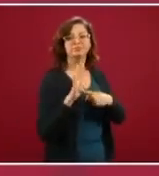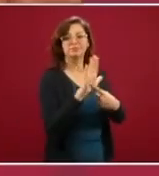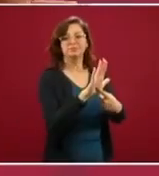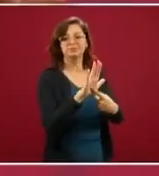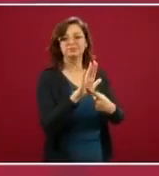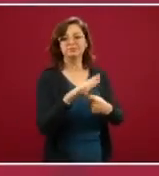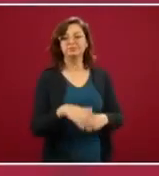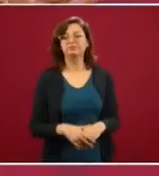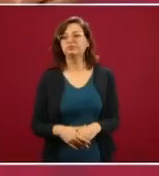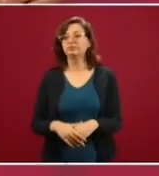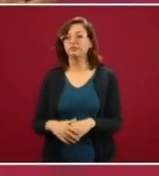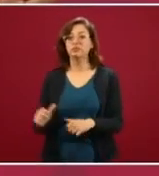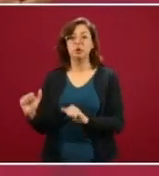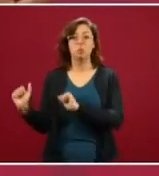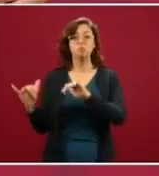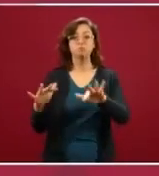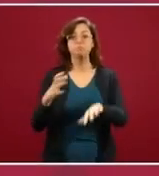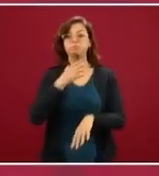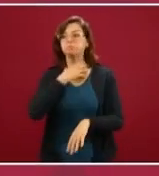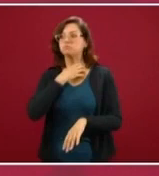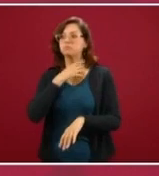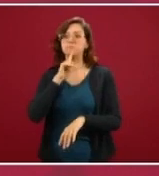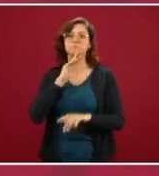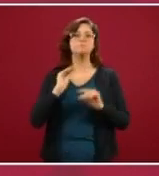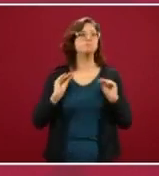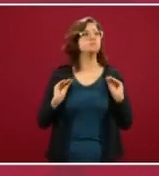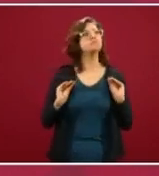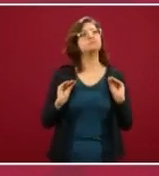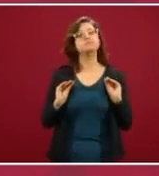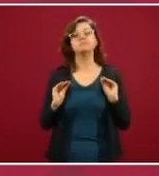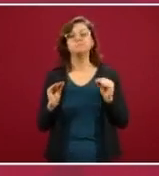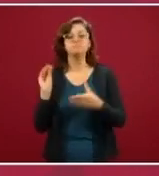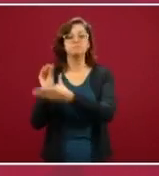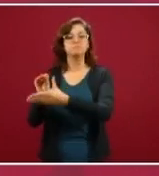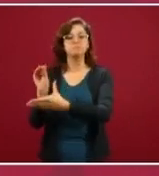Cuando lo llenábamos no había noticia.